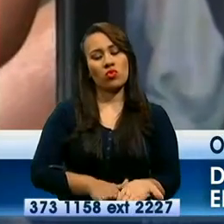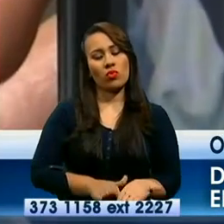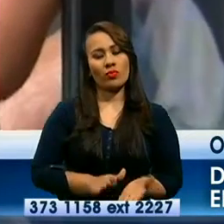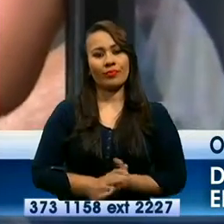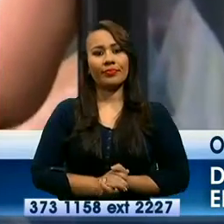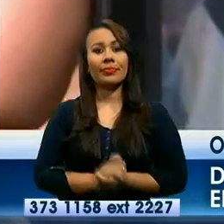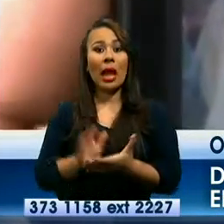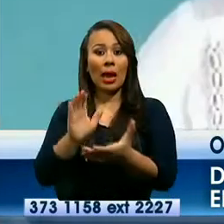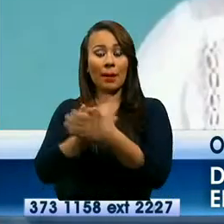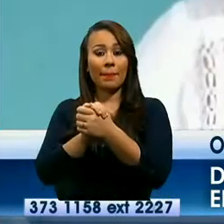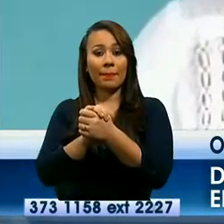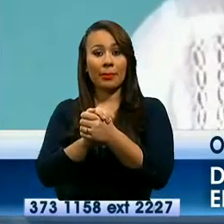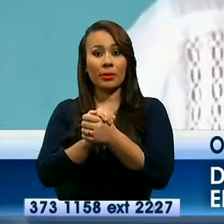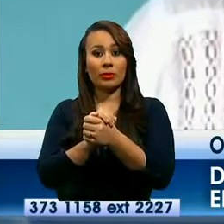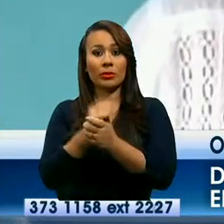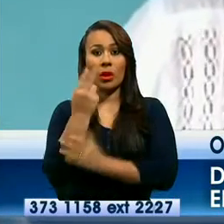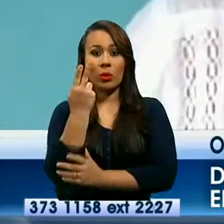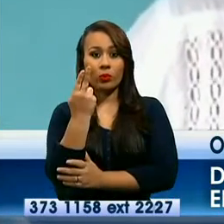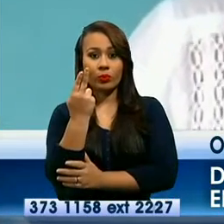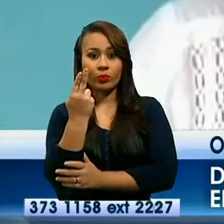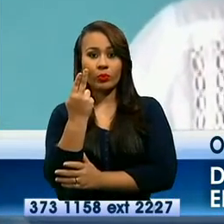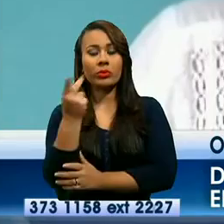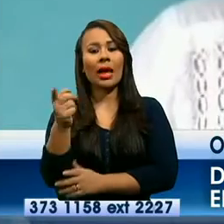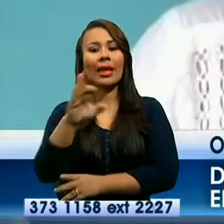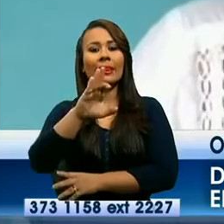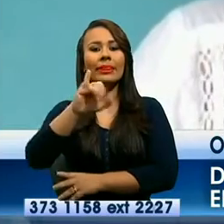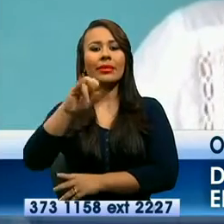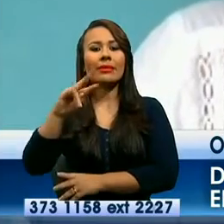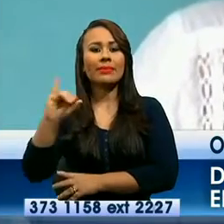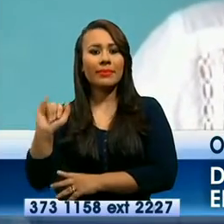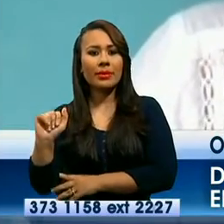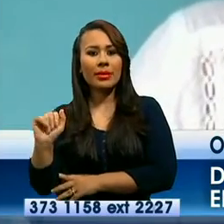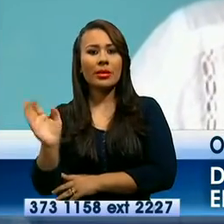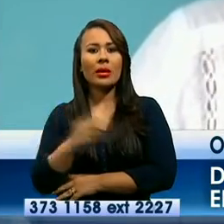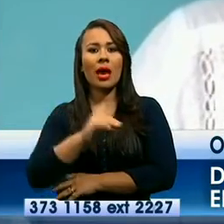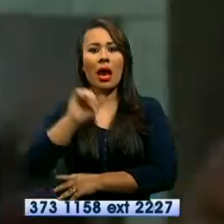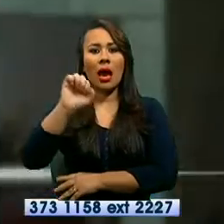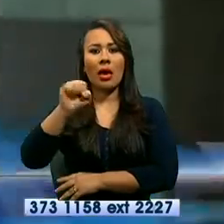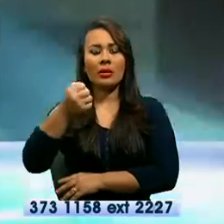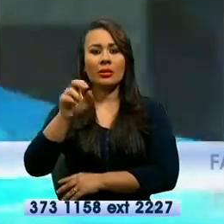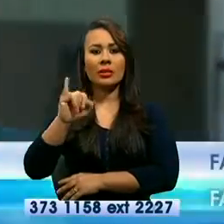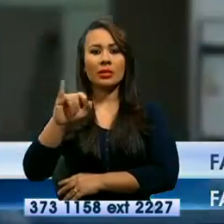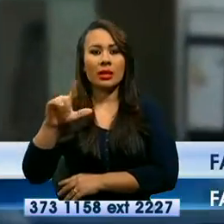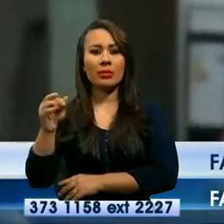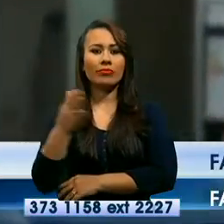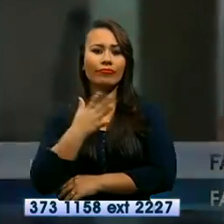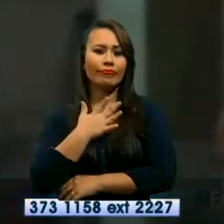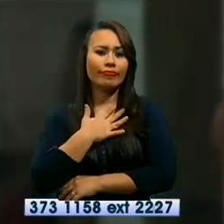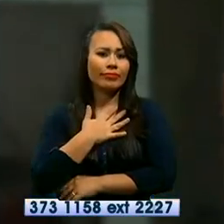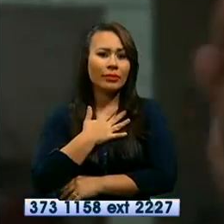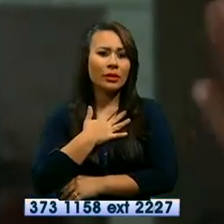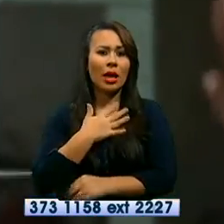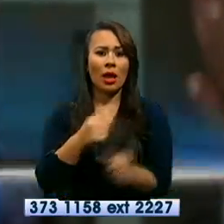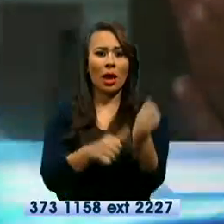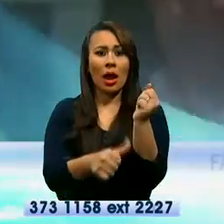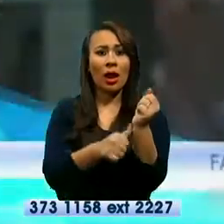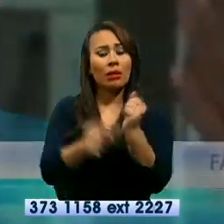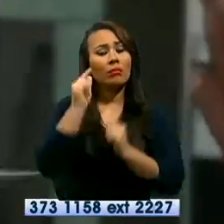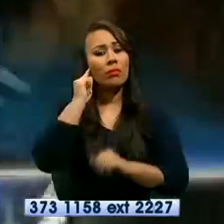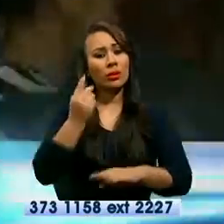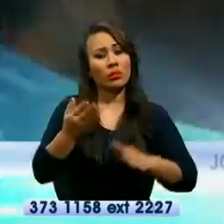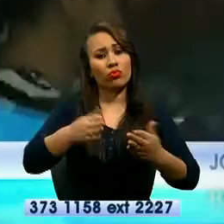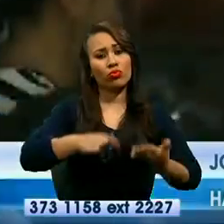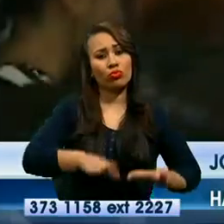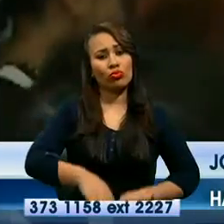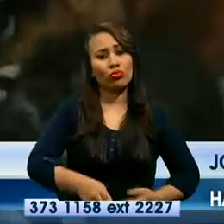esposa, una es la esposa de la señora Antimia Alcibar, la señora es Dilia Tuárez, vecina. Lamentablemente, mi hermano falleció.